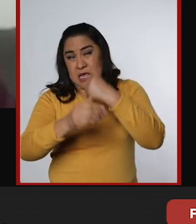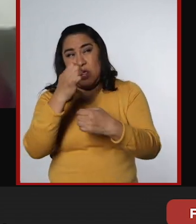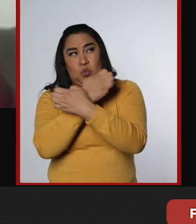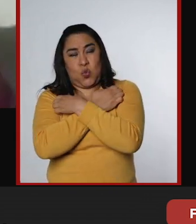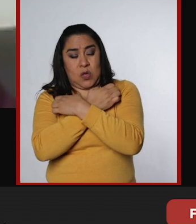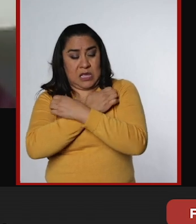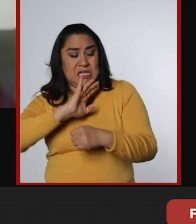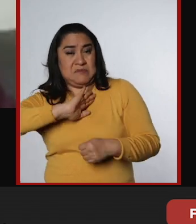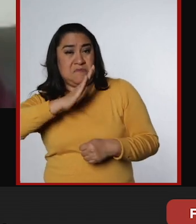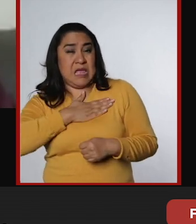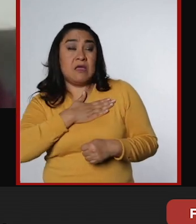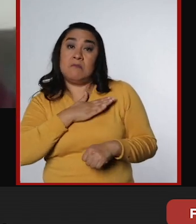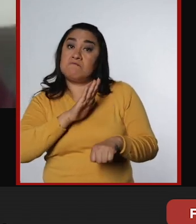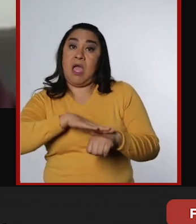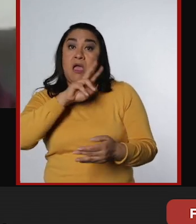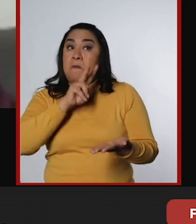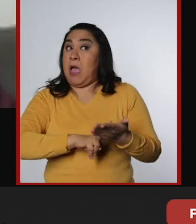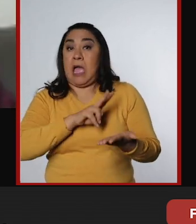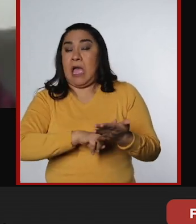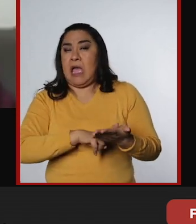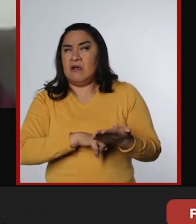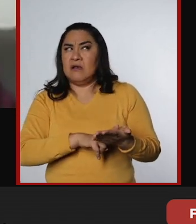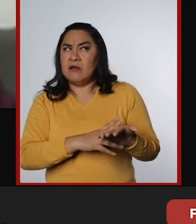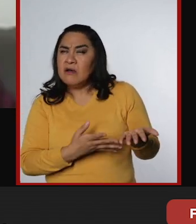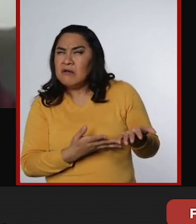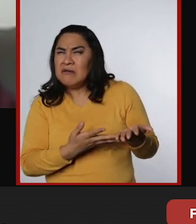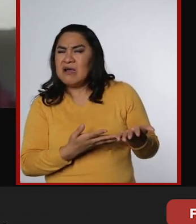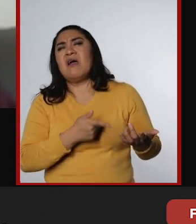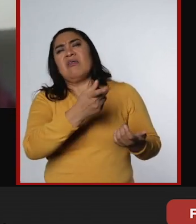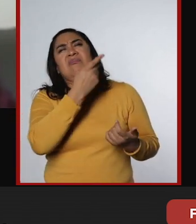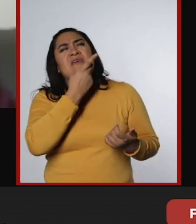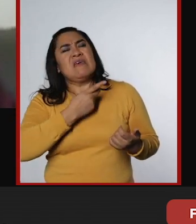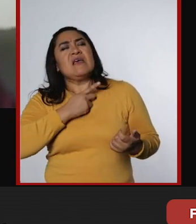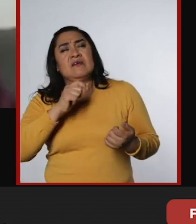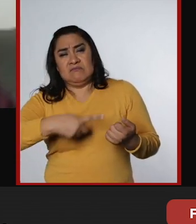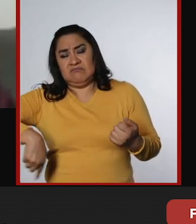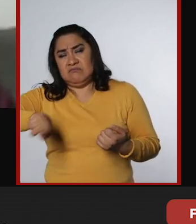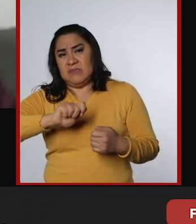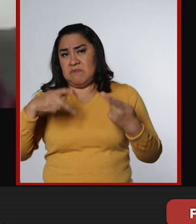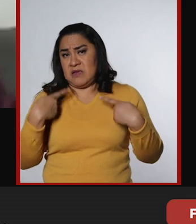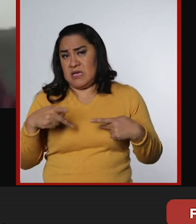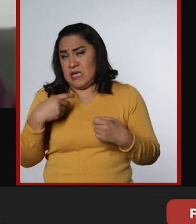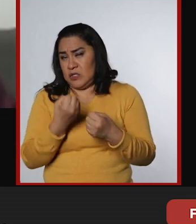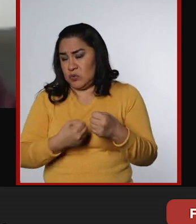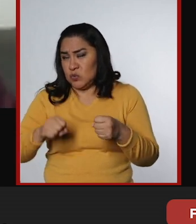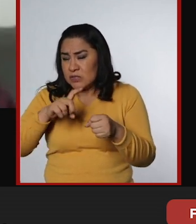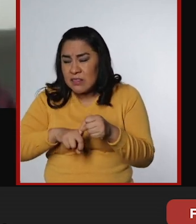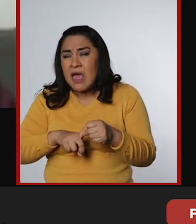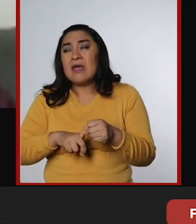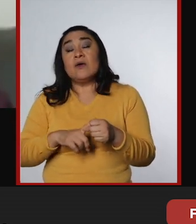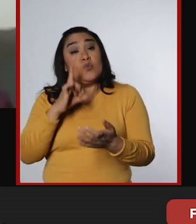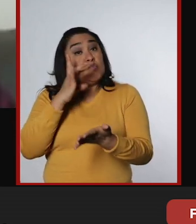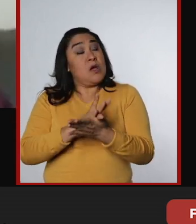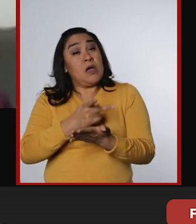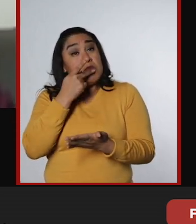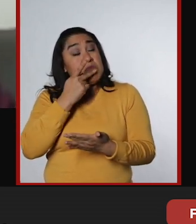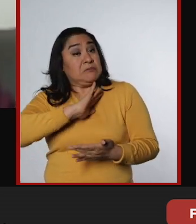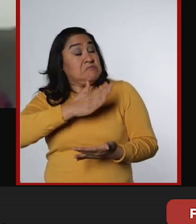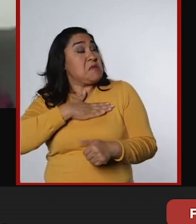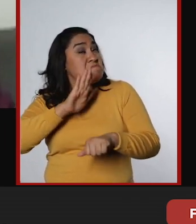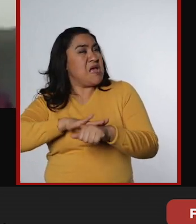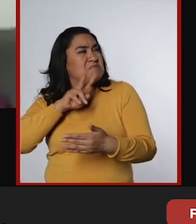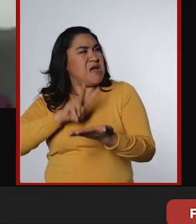en español era lo más valioso, donde nos dijeron que la sociedad que tenía que hablar solo español era